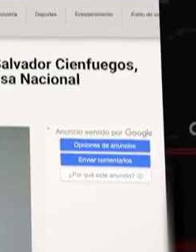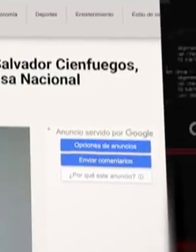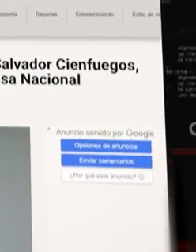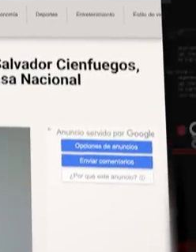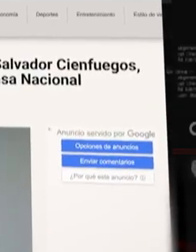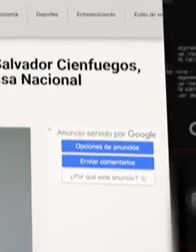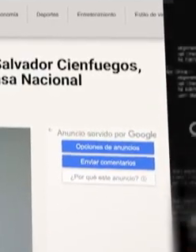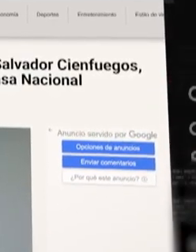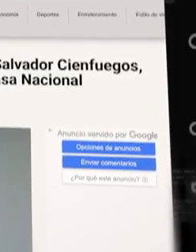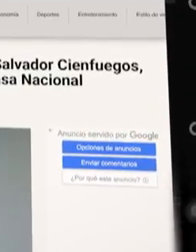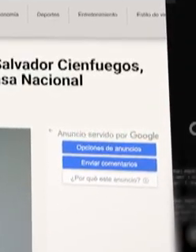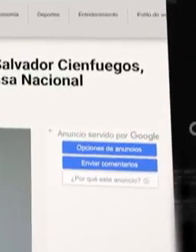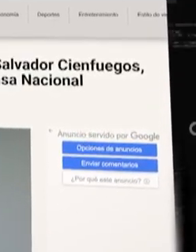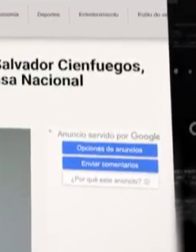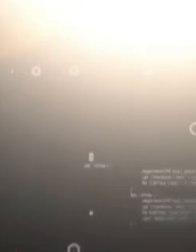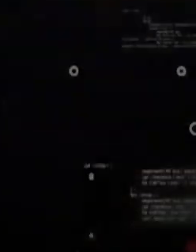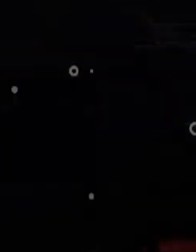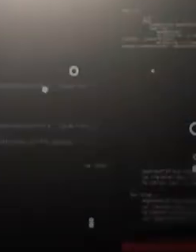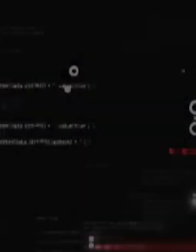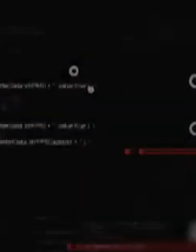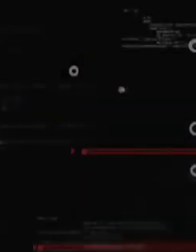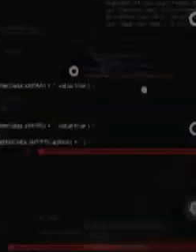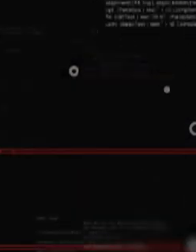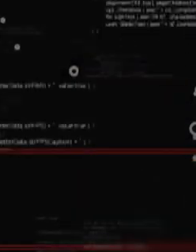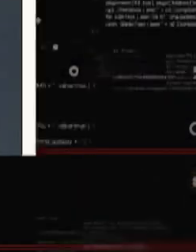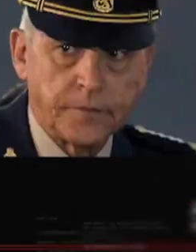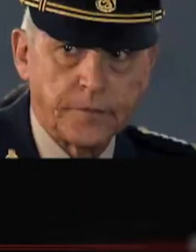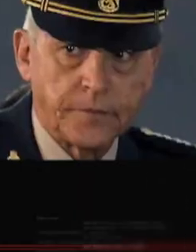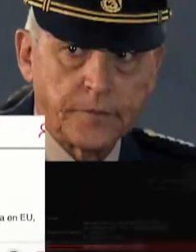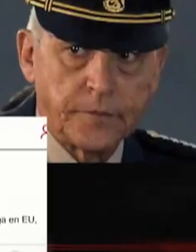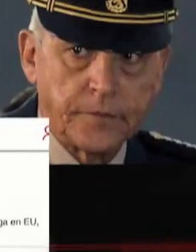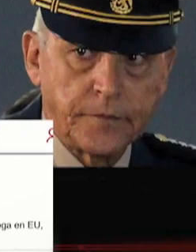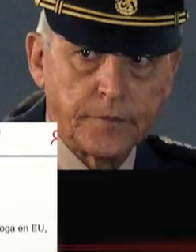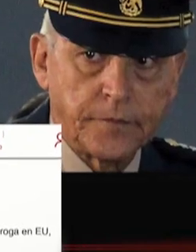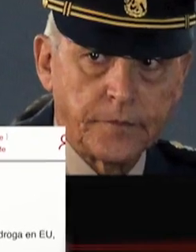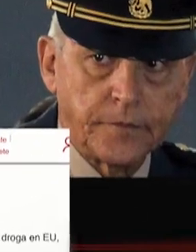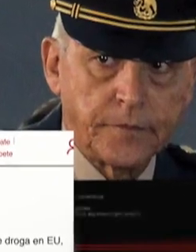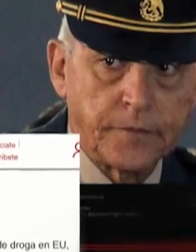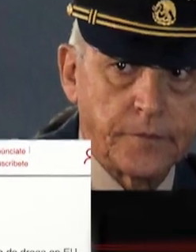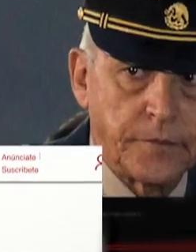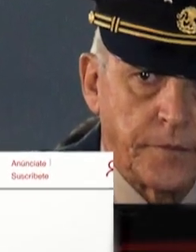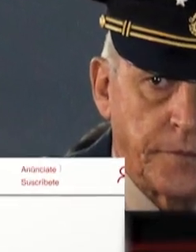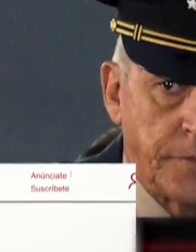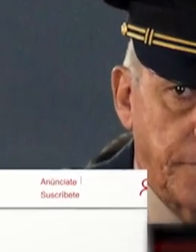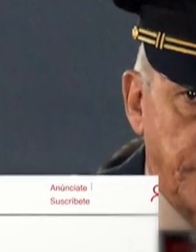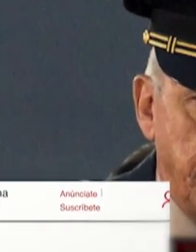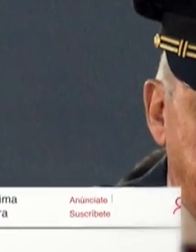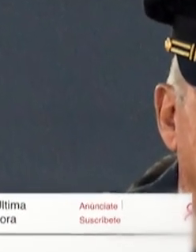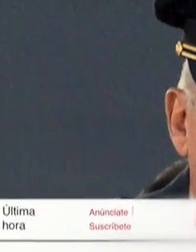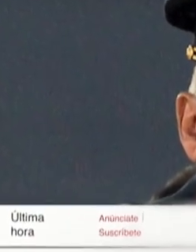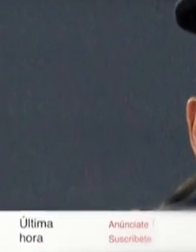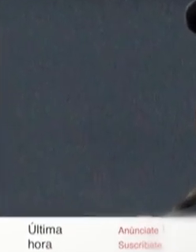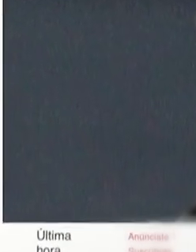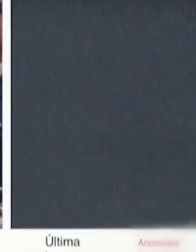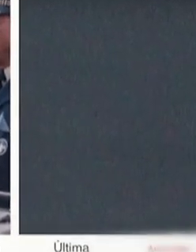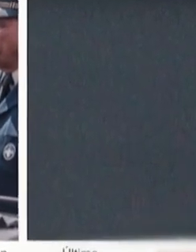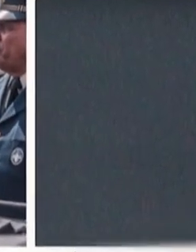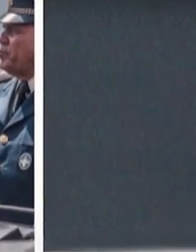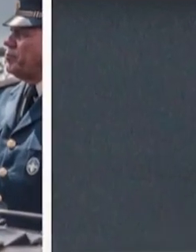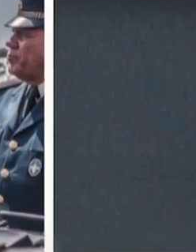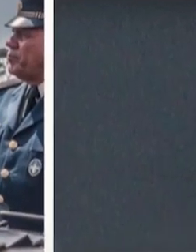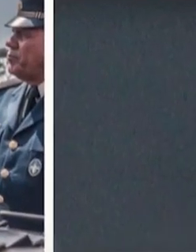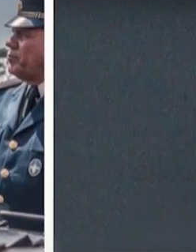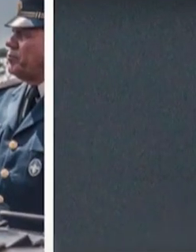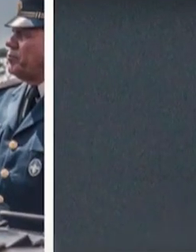el Aeropuerto Internacional de Los Ángeles, acusado por supuesto tráfico de drogas. Luego del regreso a México del general